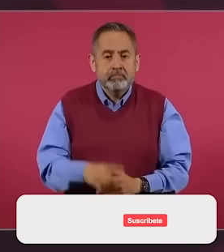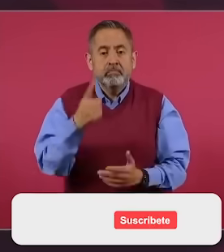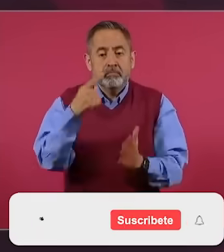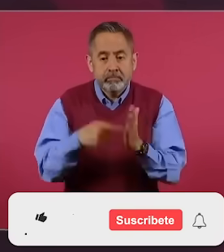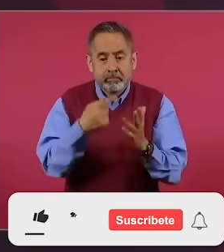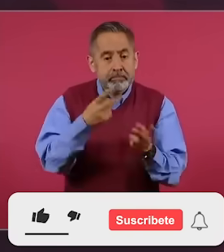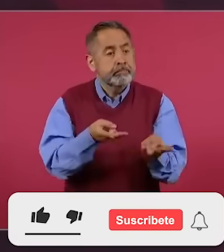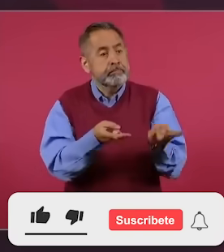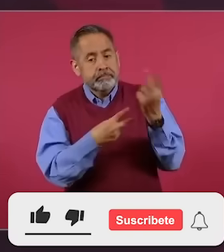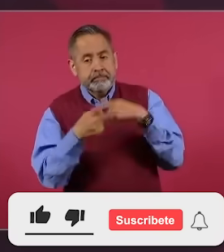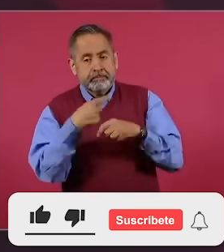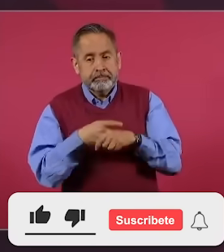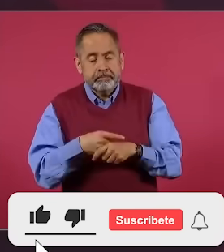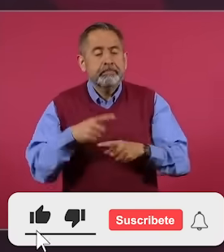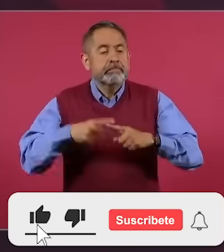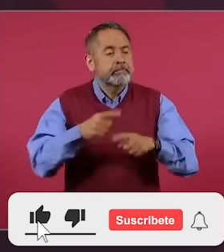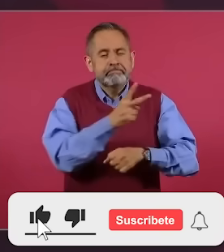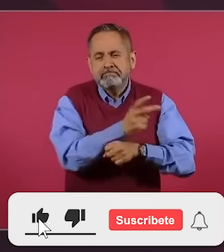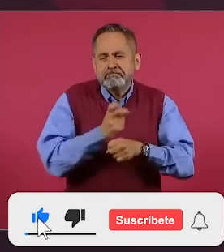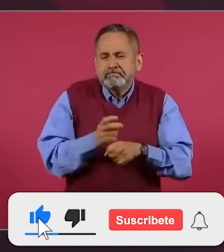vinieron invitados